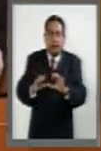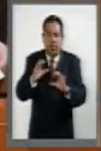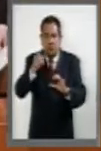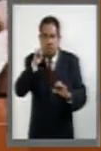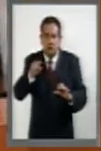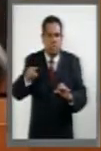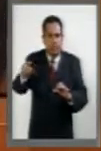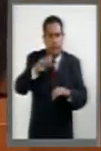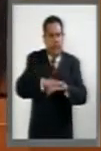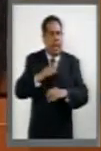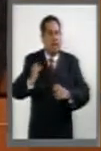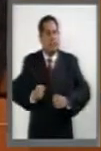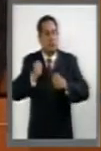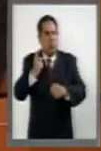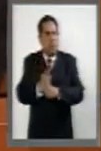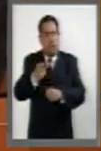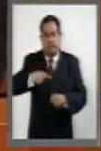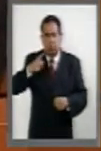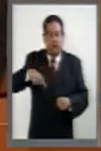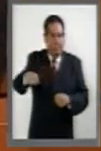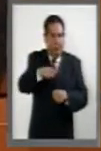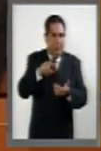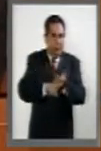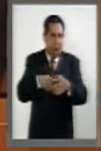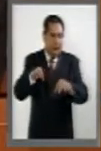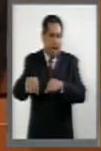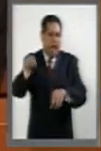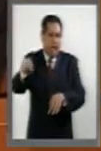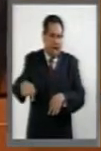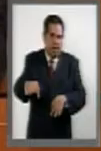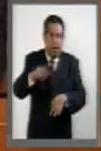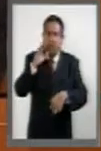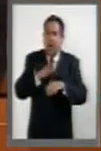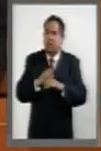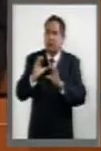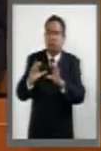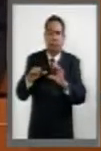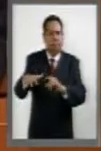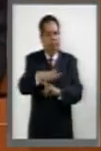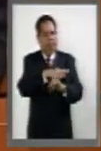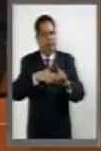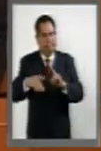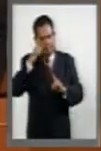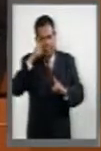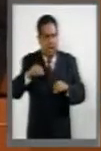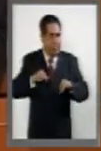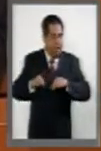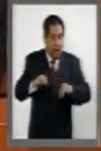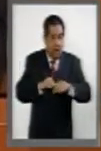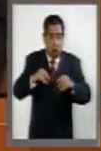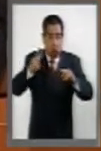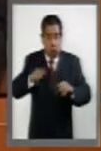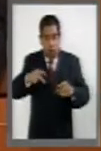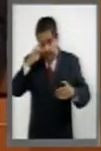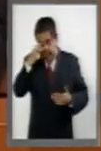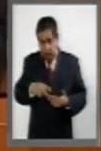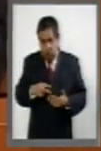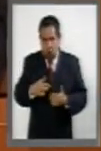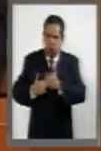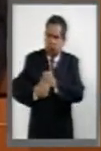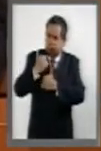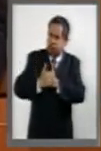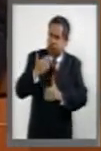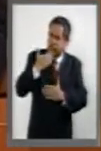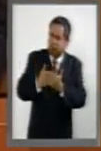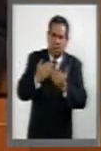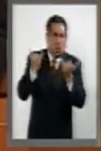nada, la seguridad de todos los trabajadores y, por otro, las mejores condiciones para que nuestros trabajadores mexicanos sean tan productivos y